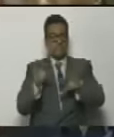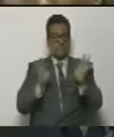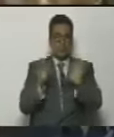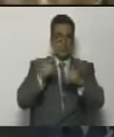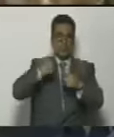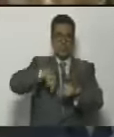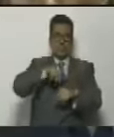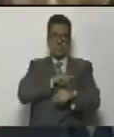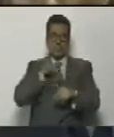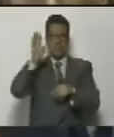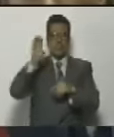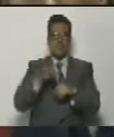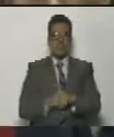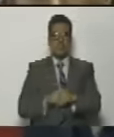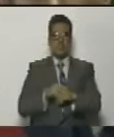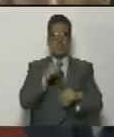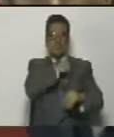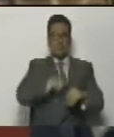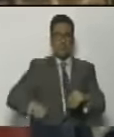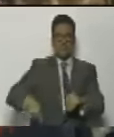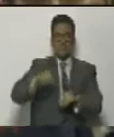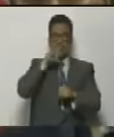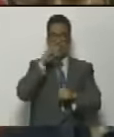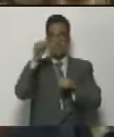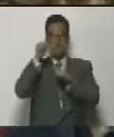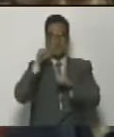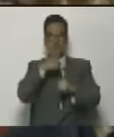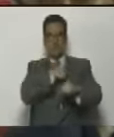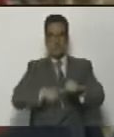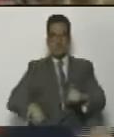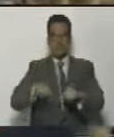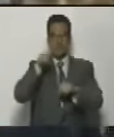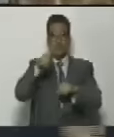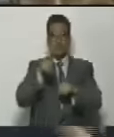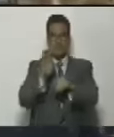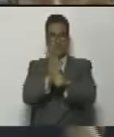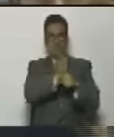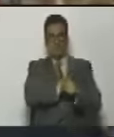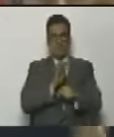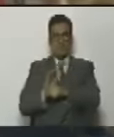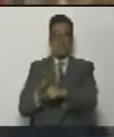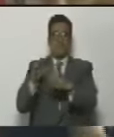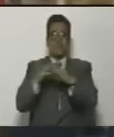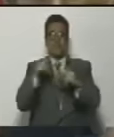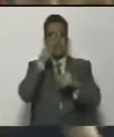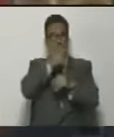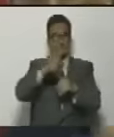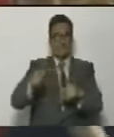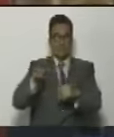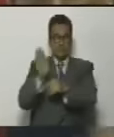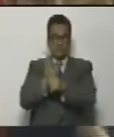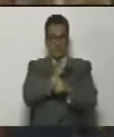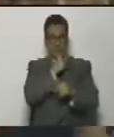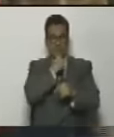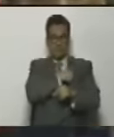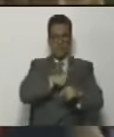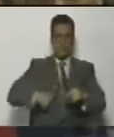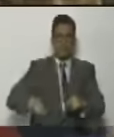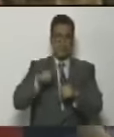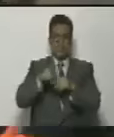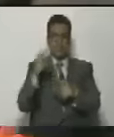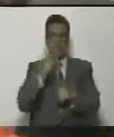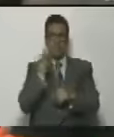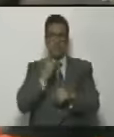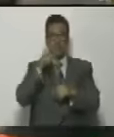a nuestra patria, ha sido el presidente Nicolás Maduro, el presidente protector de todo un pueblo y el presidente protector de